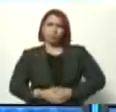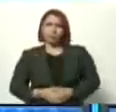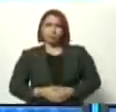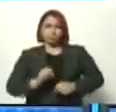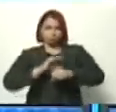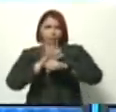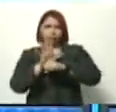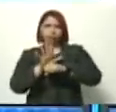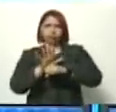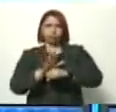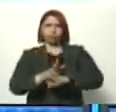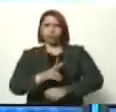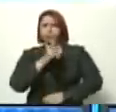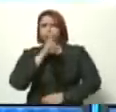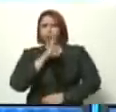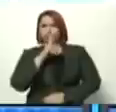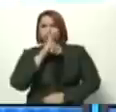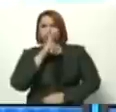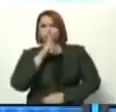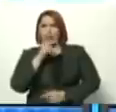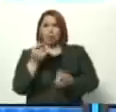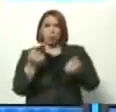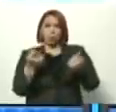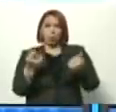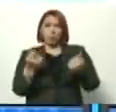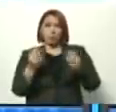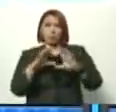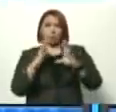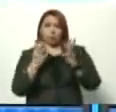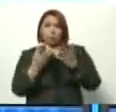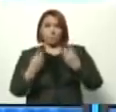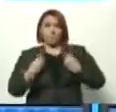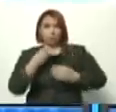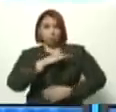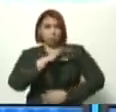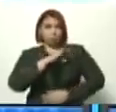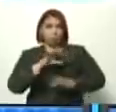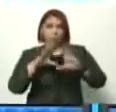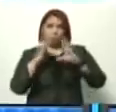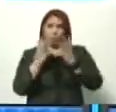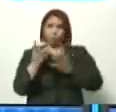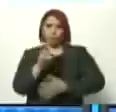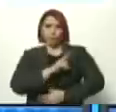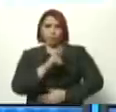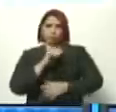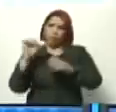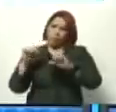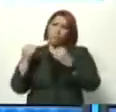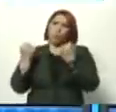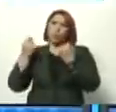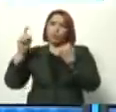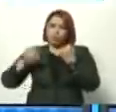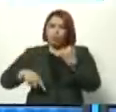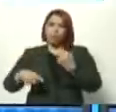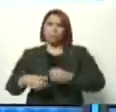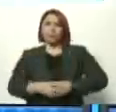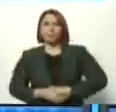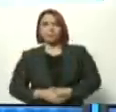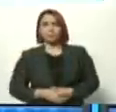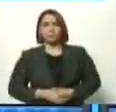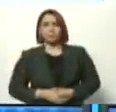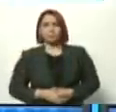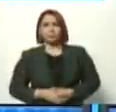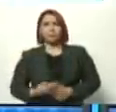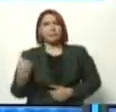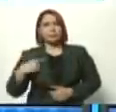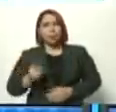forma terrible la economía mundial y la vida social del mundo, la Venezuela bloqueada también tuvo